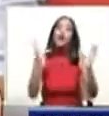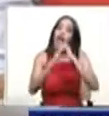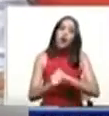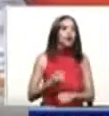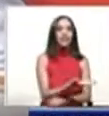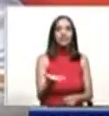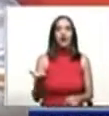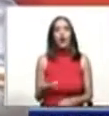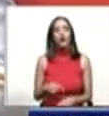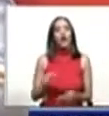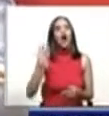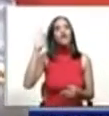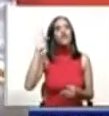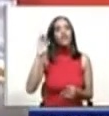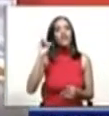todos. Fidel,